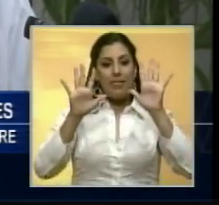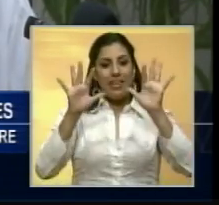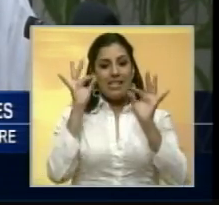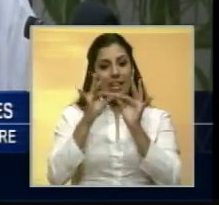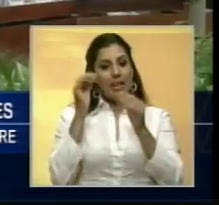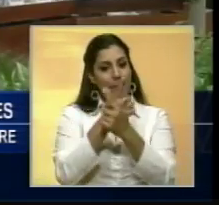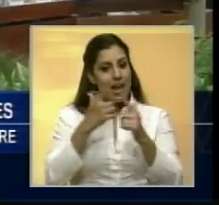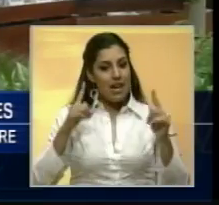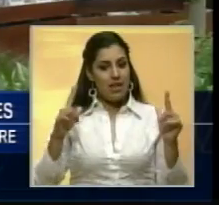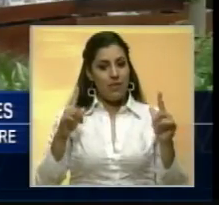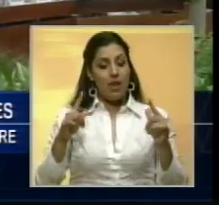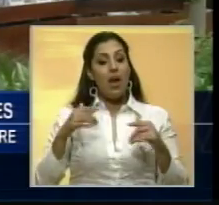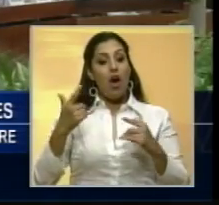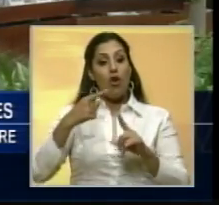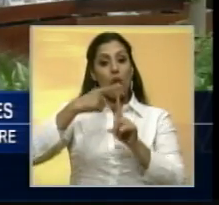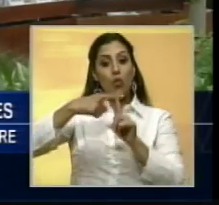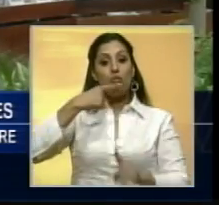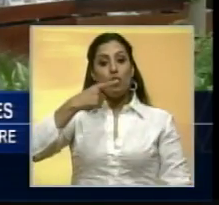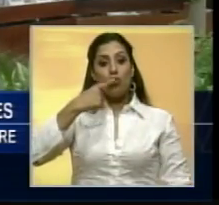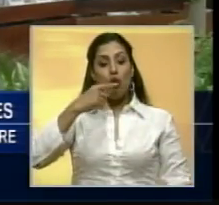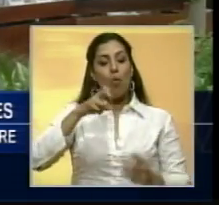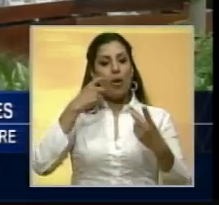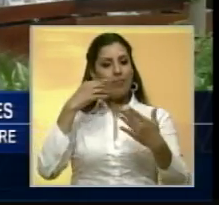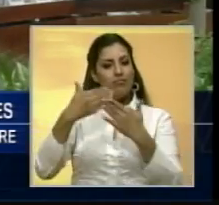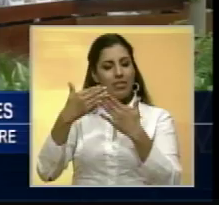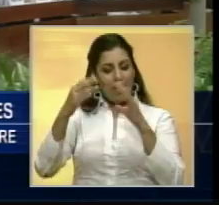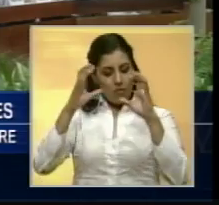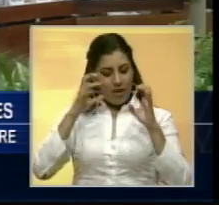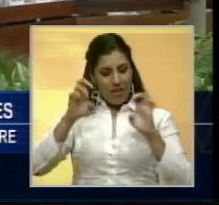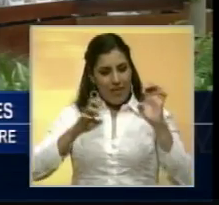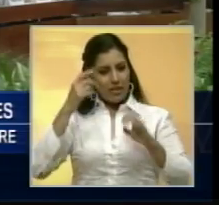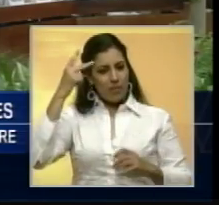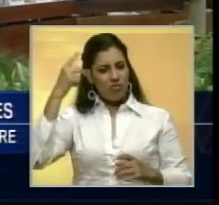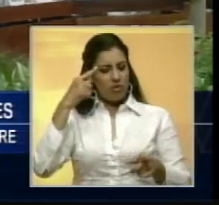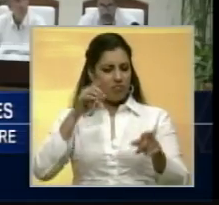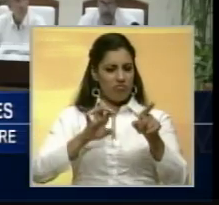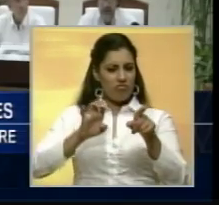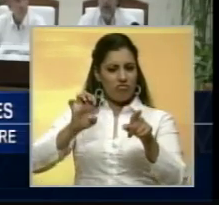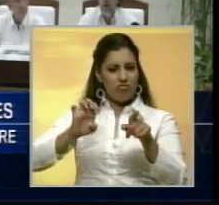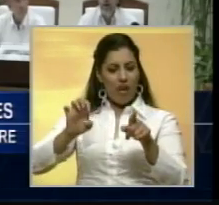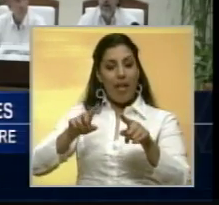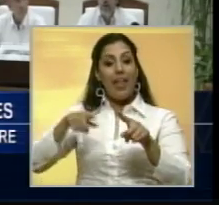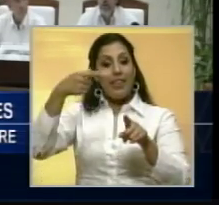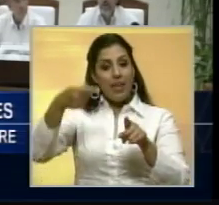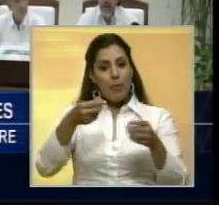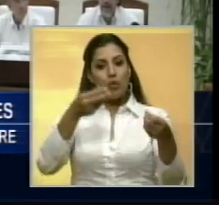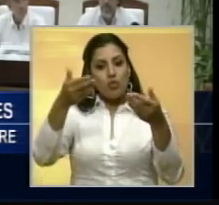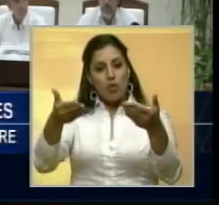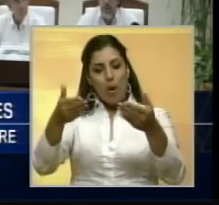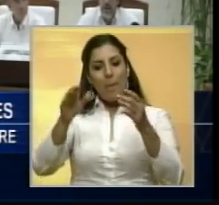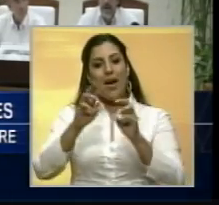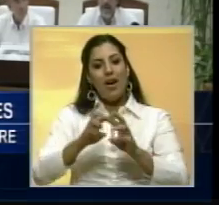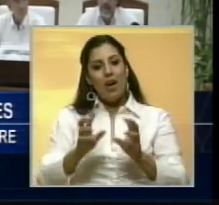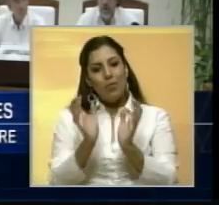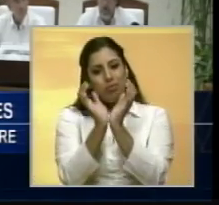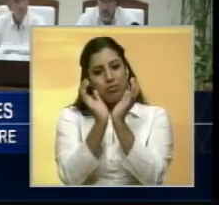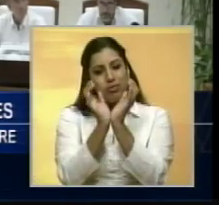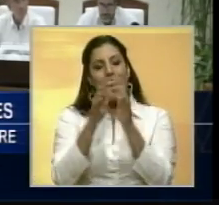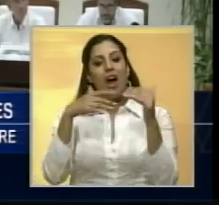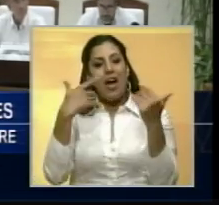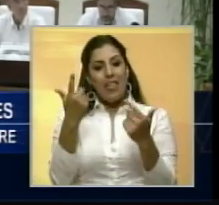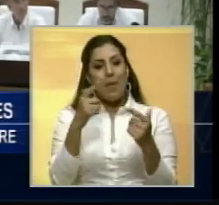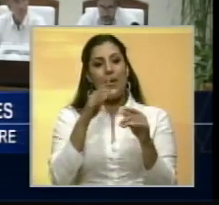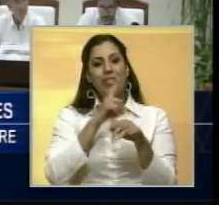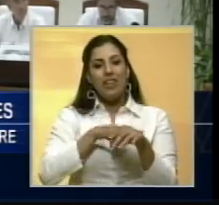de septiembre. La Cruz Roja realizará un chequeo general físico y mental a los menores, que luego serán entregados a la UNICEF. La última